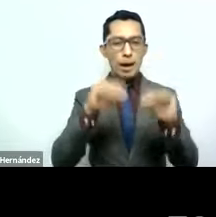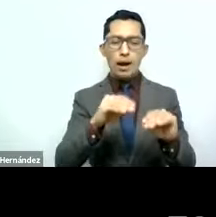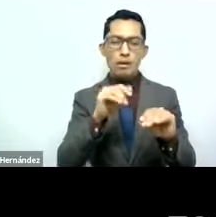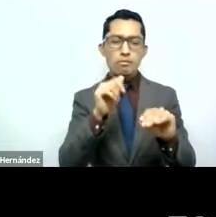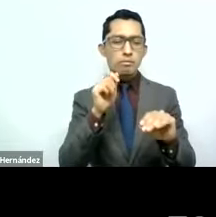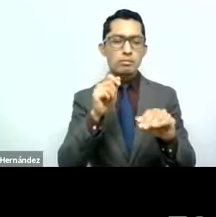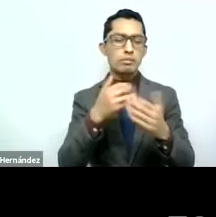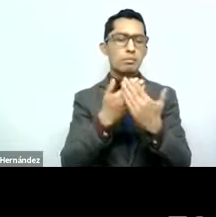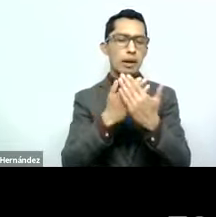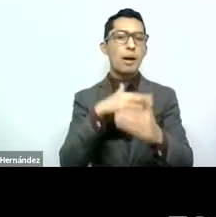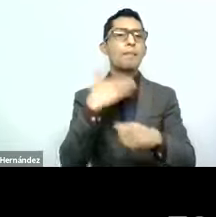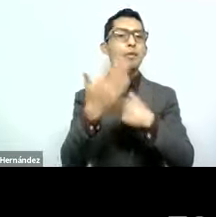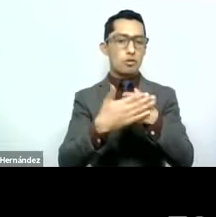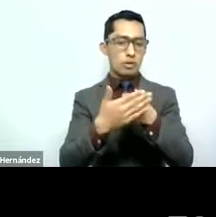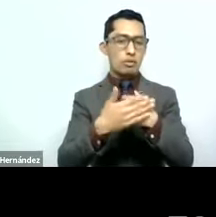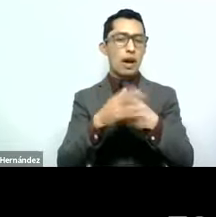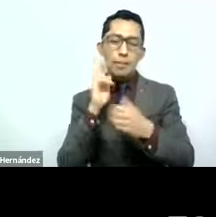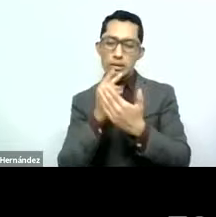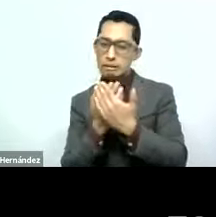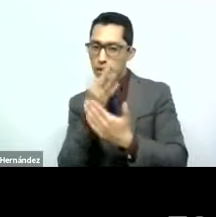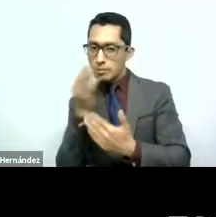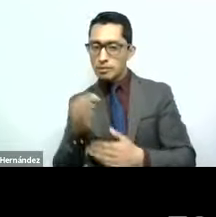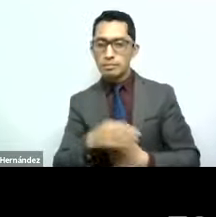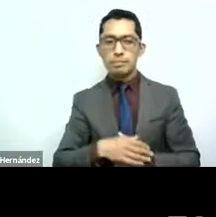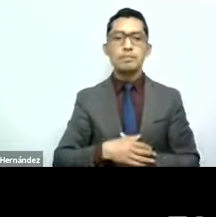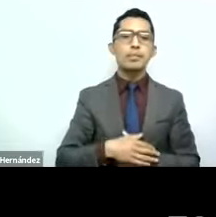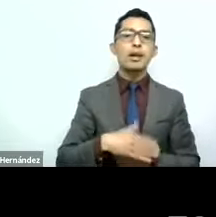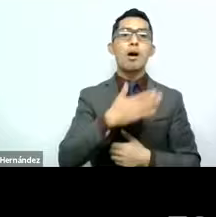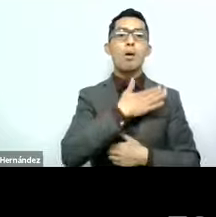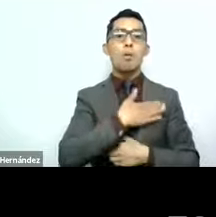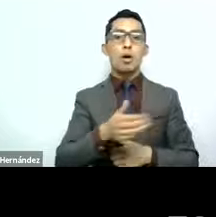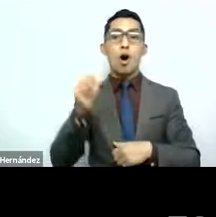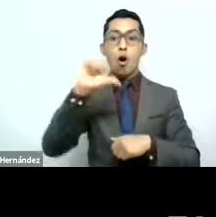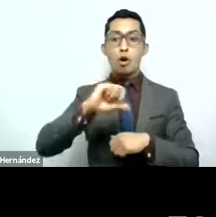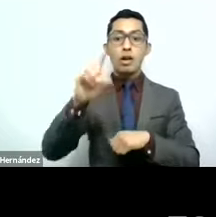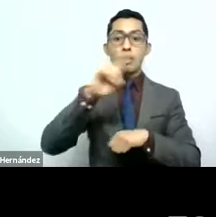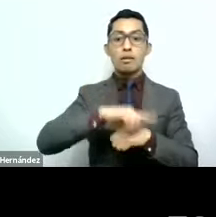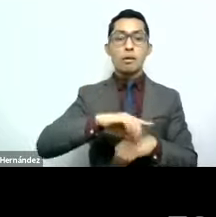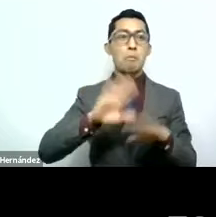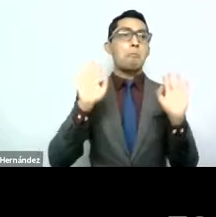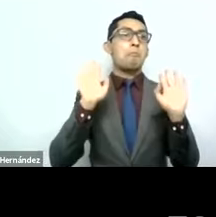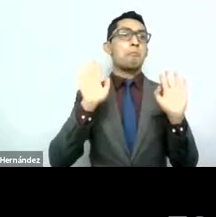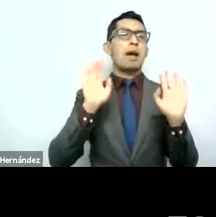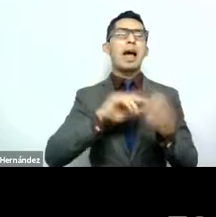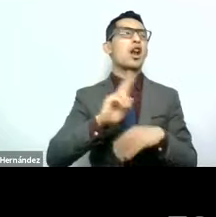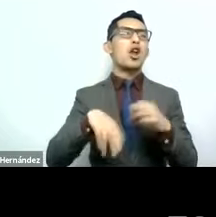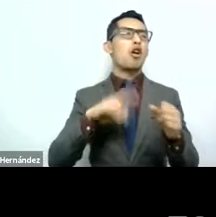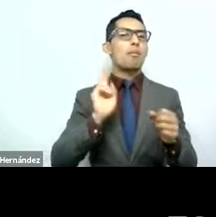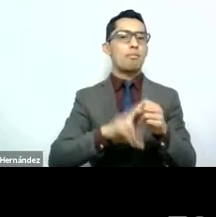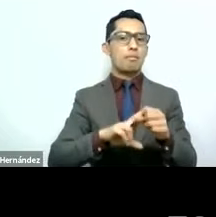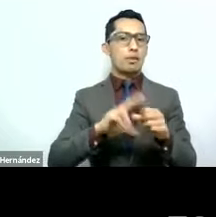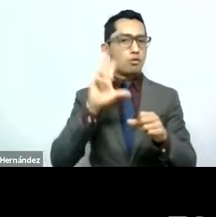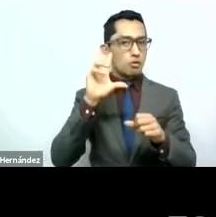gracias. Okay. Bueno, hoy no es cualquier día. Hoy